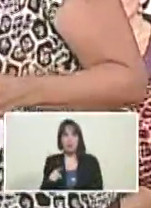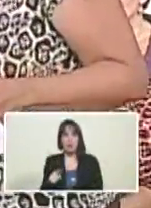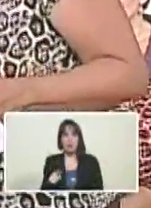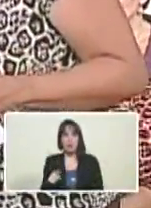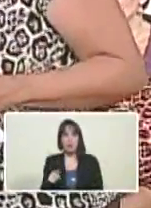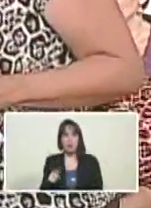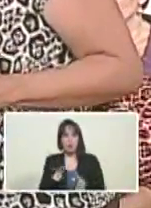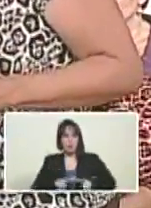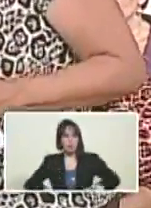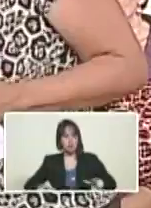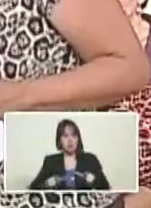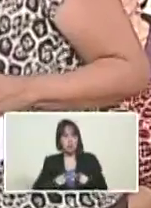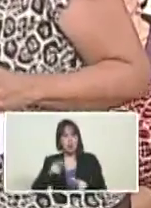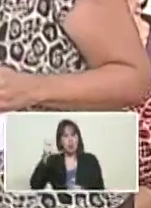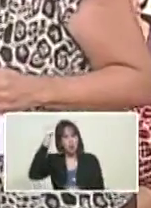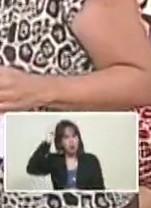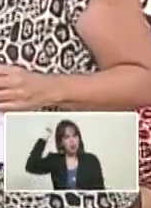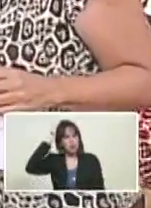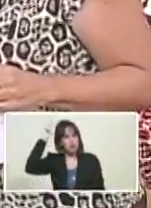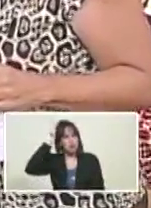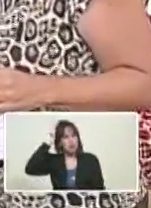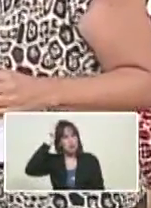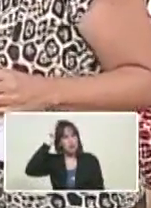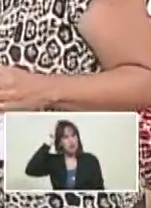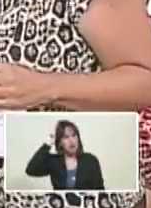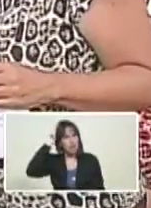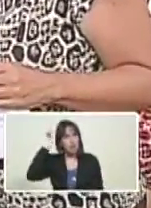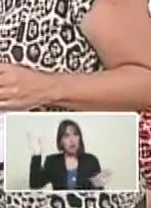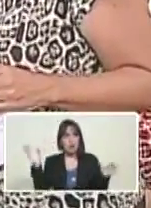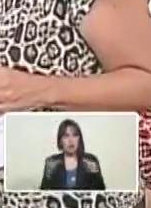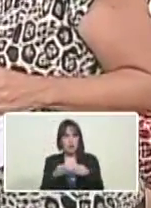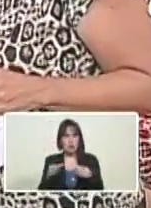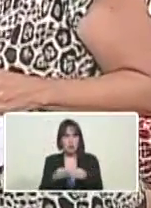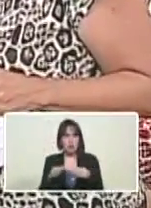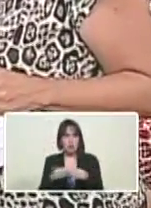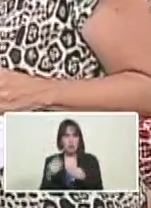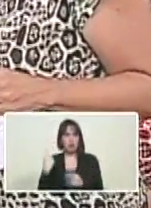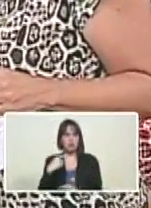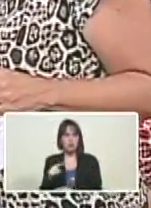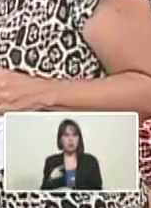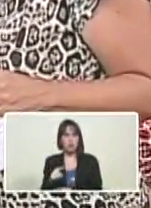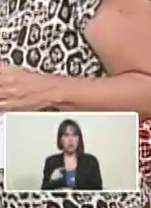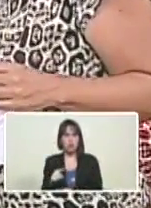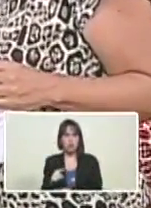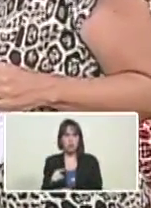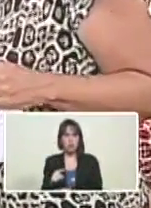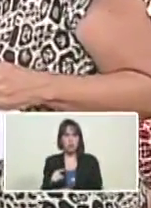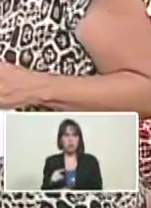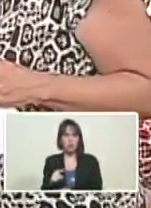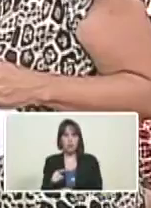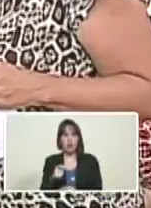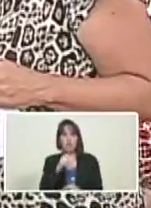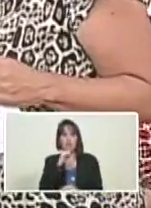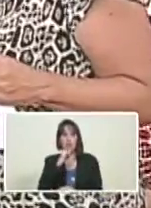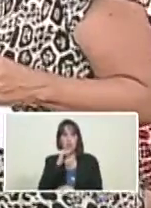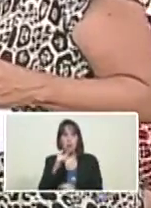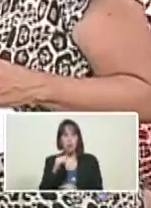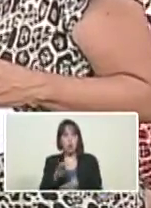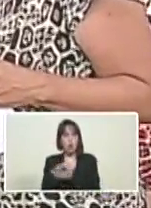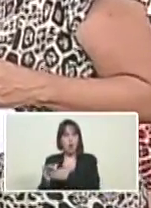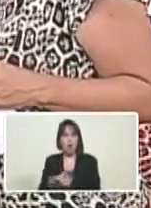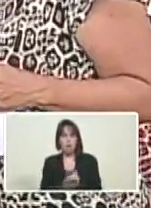de los indígenas y en las reuniones que mantuvimos en el Congreso, nos estaban informando los amigos,